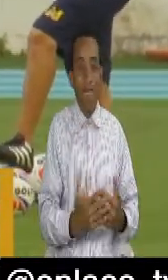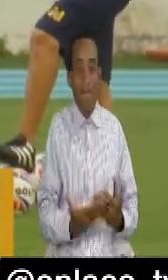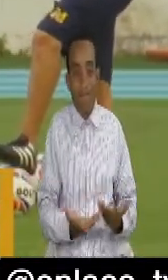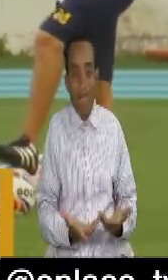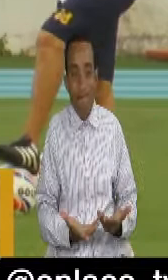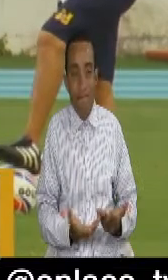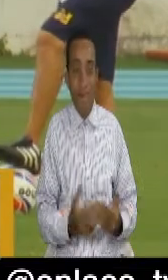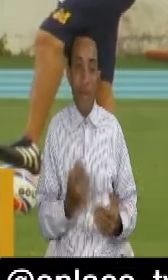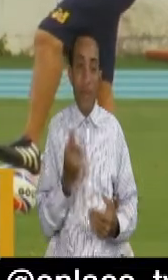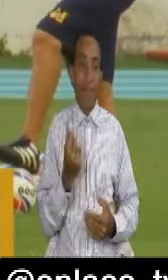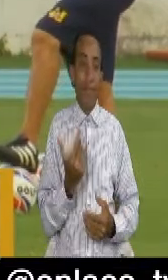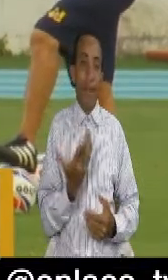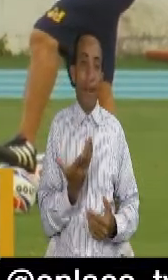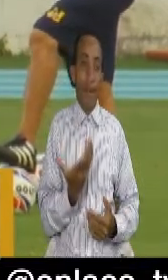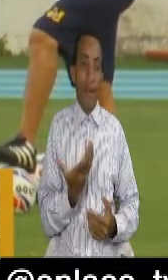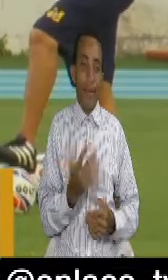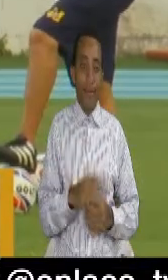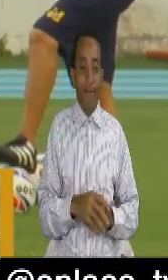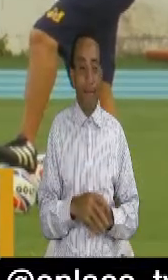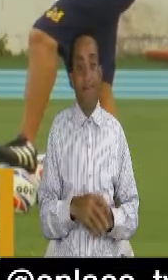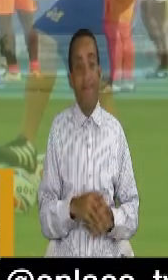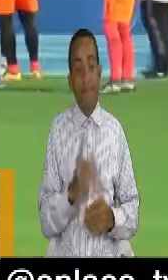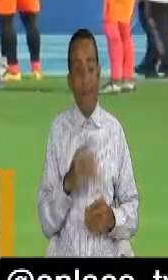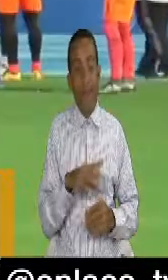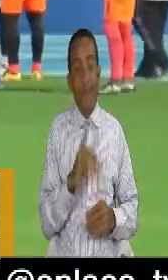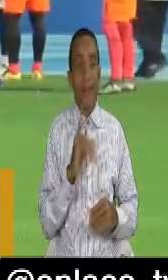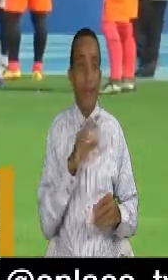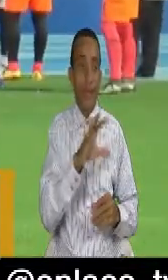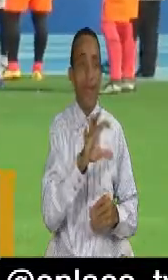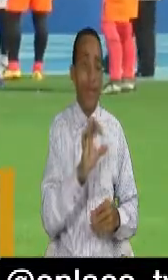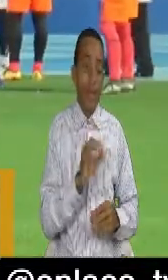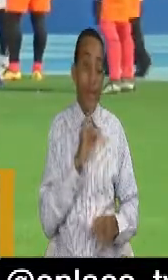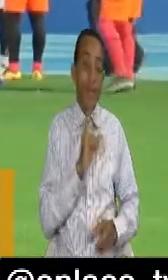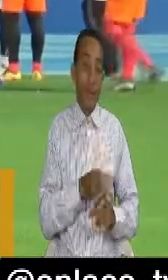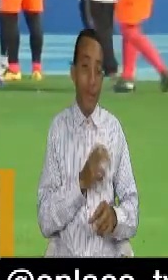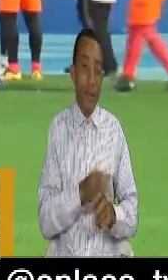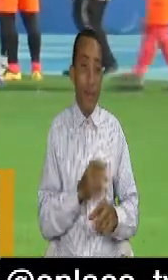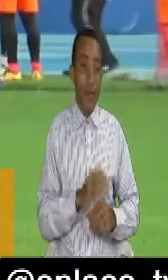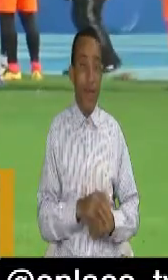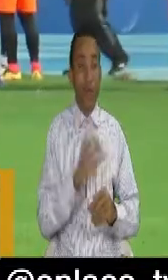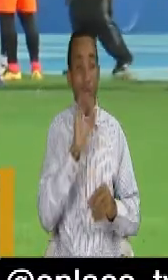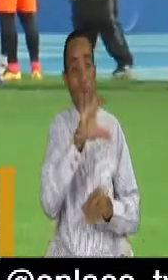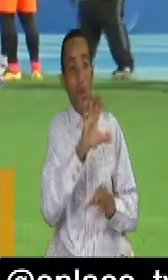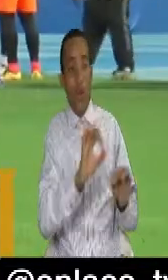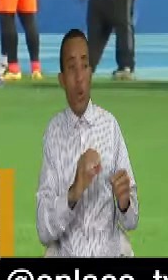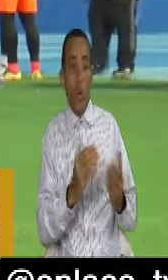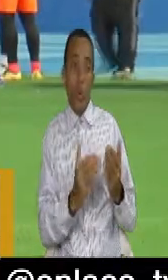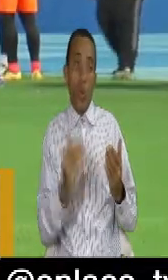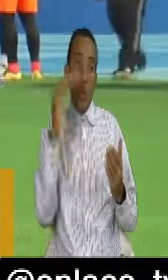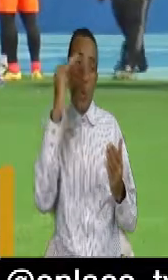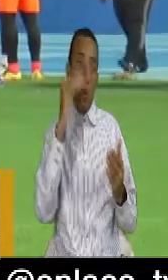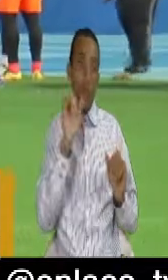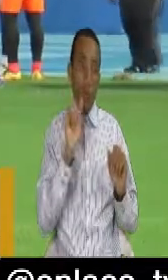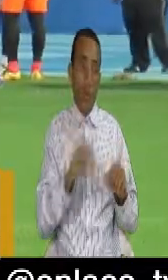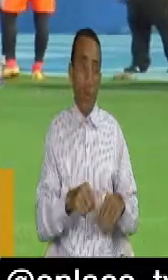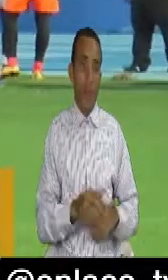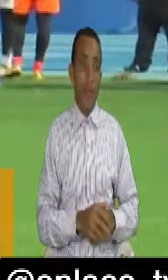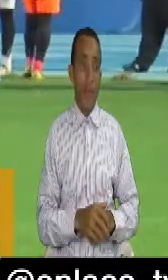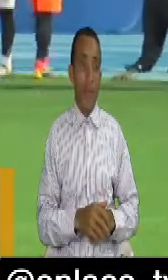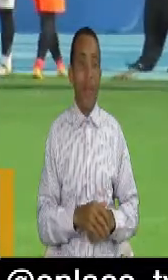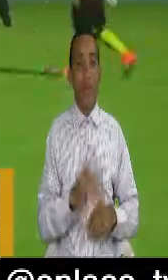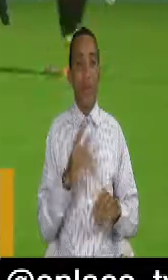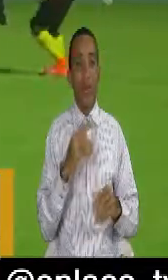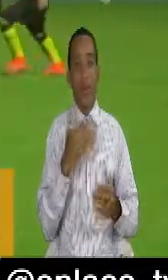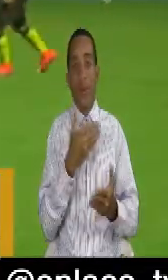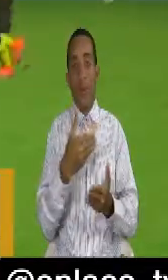factor dinero juega papel vital para poderlos asegurar. Perdimos